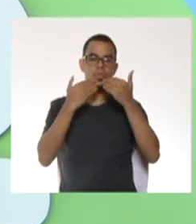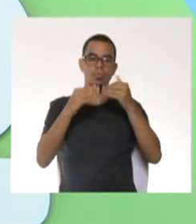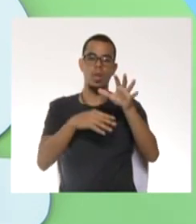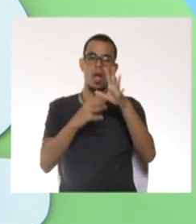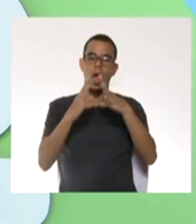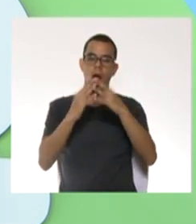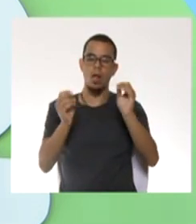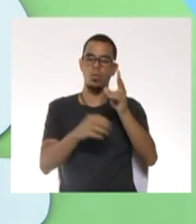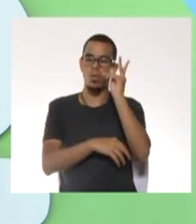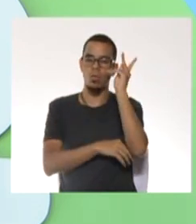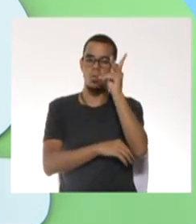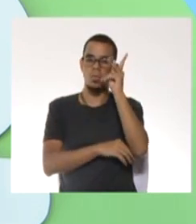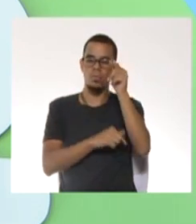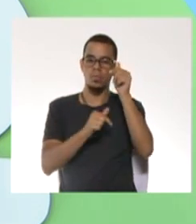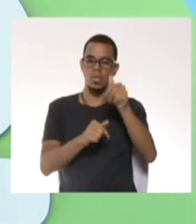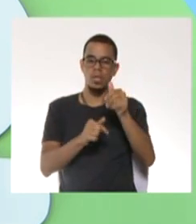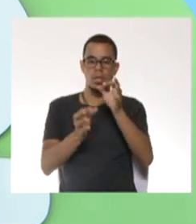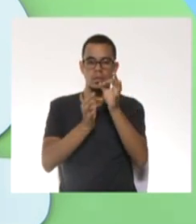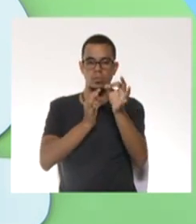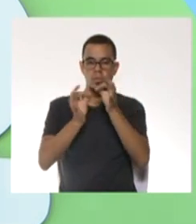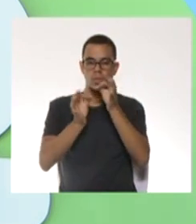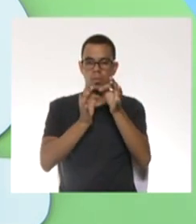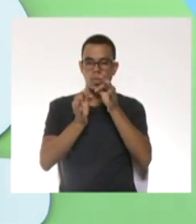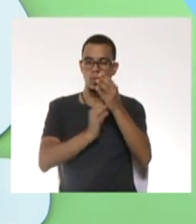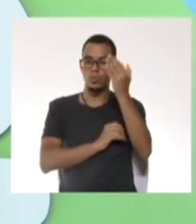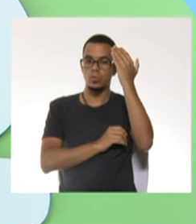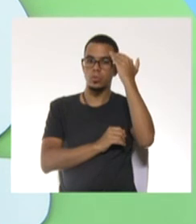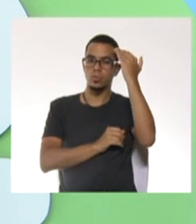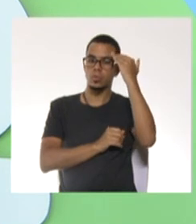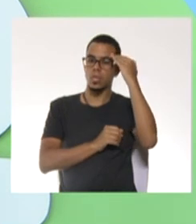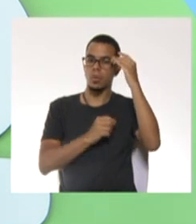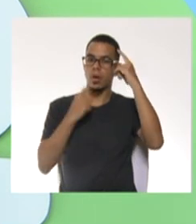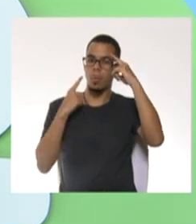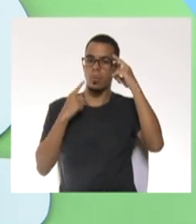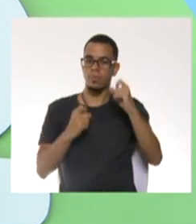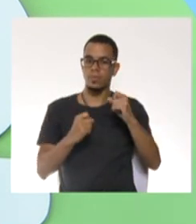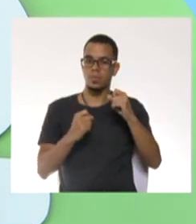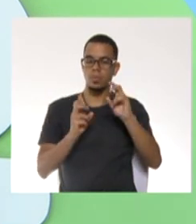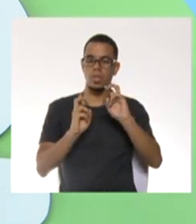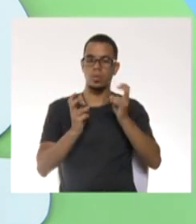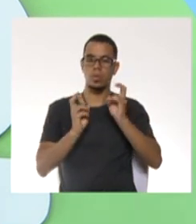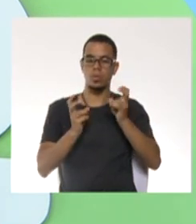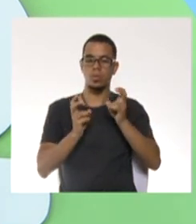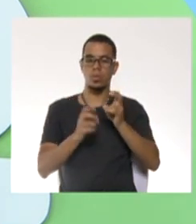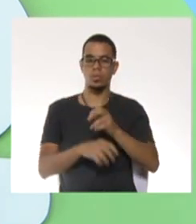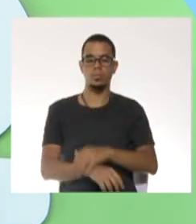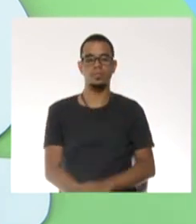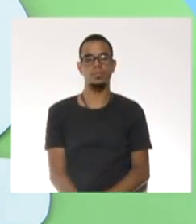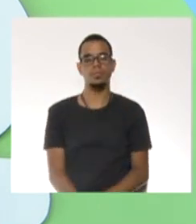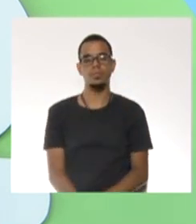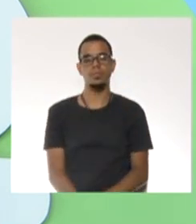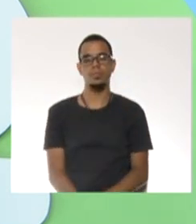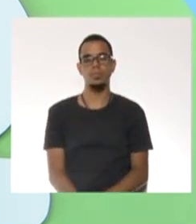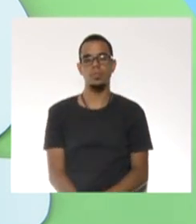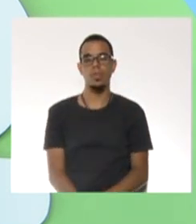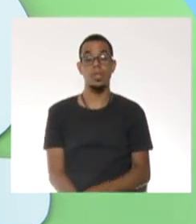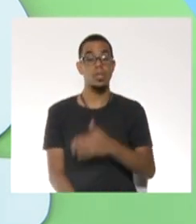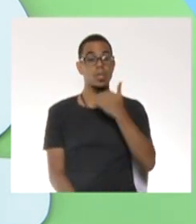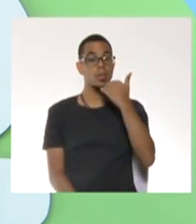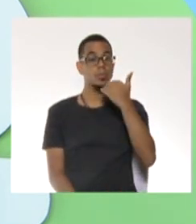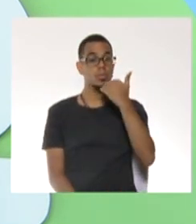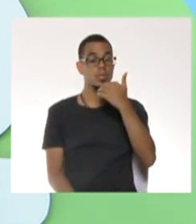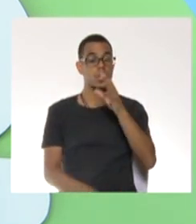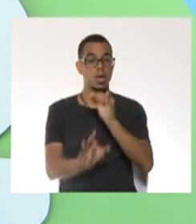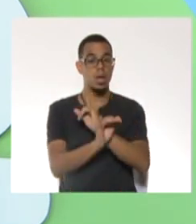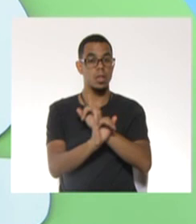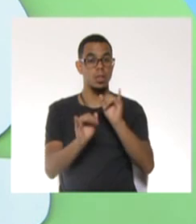nuestros profesores que estuvieron acá impartiendo todos sus conocimientos, a nuestros niños, niñas, jóvenes y adolescentes. Y ya casi nos acercamos